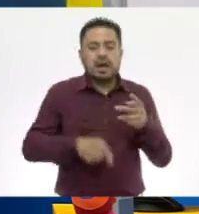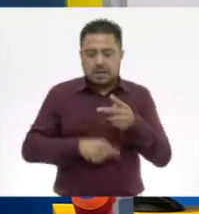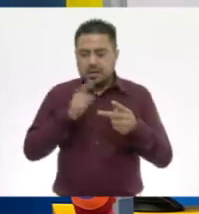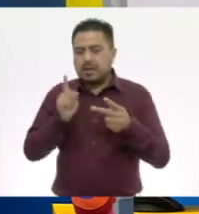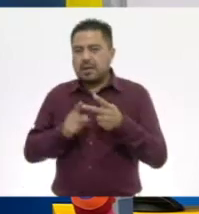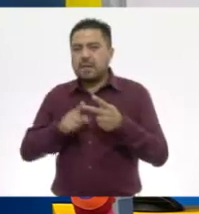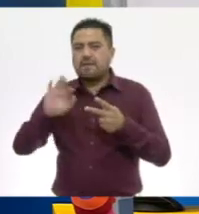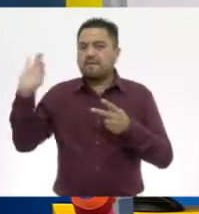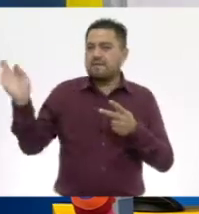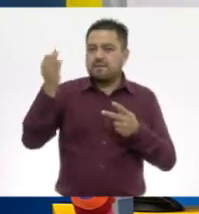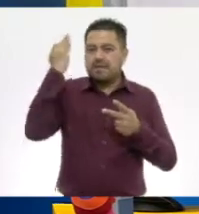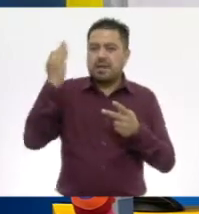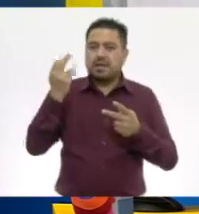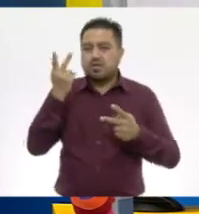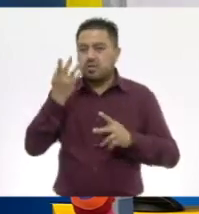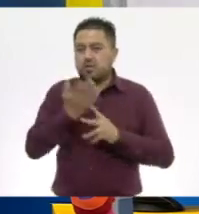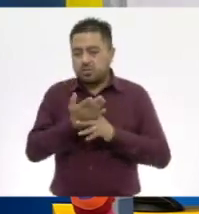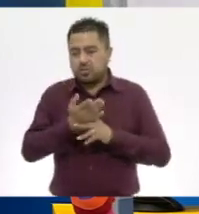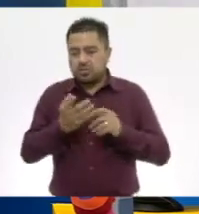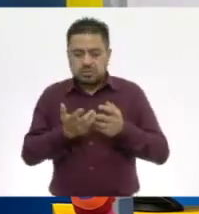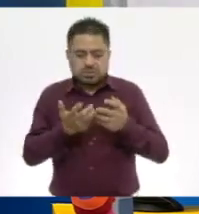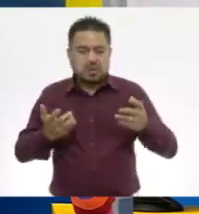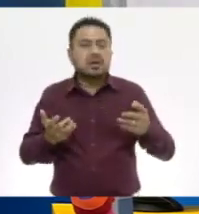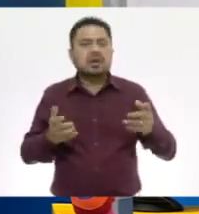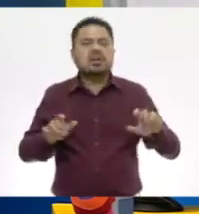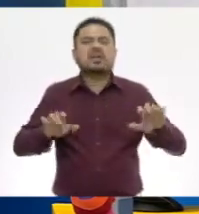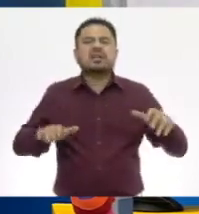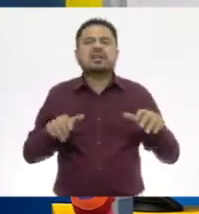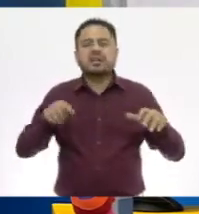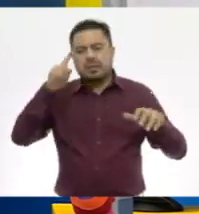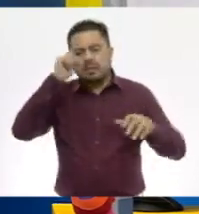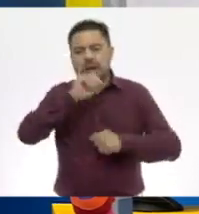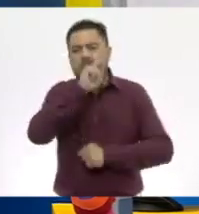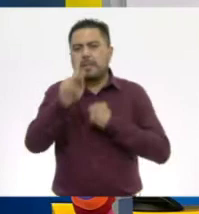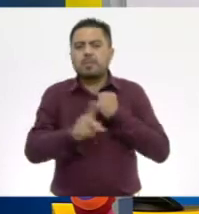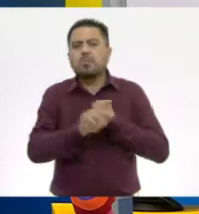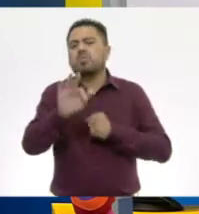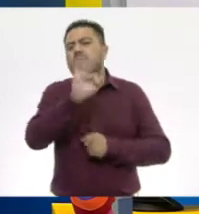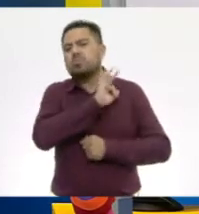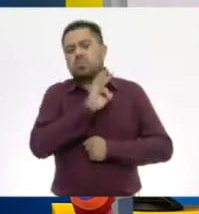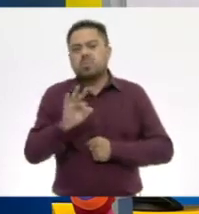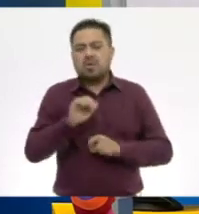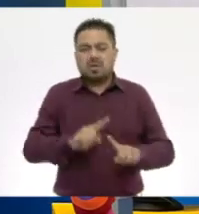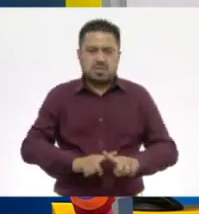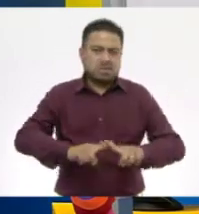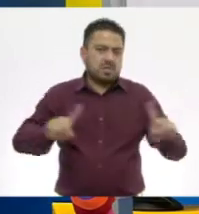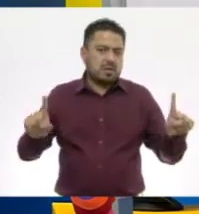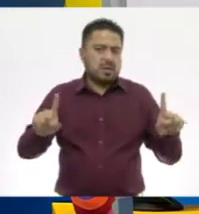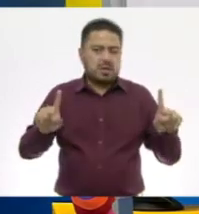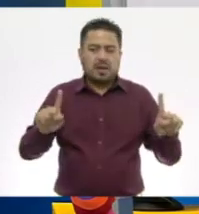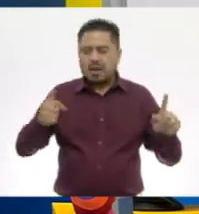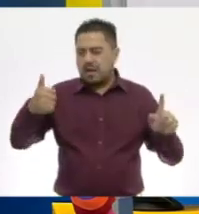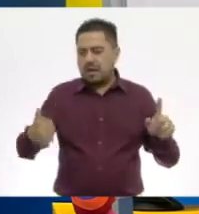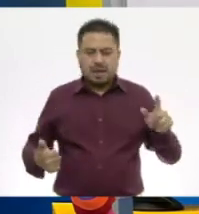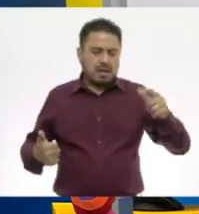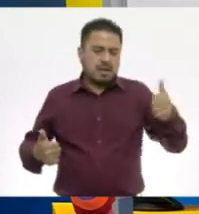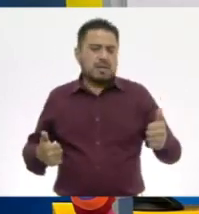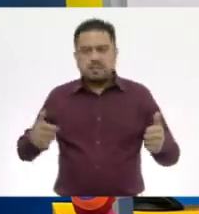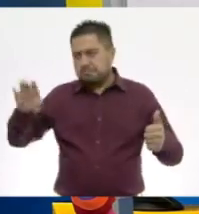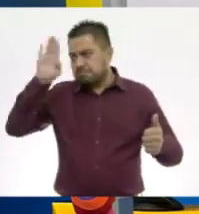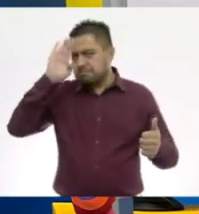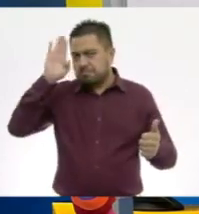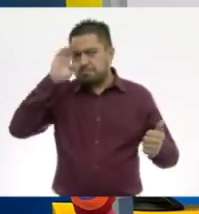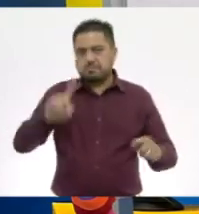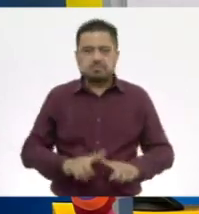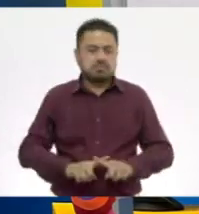a los federalistas con sus ideales para que el país pudiera ser diferente. Cada uno pensaba de